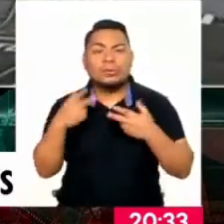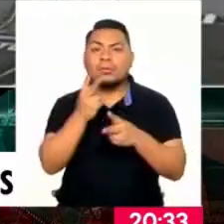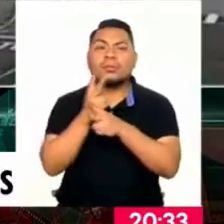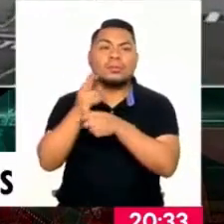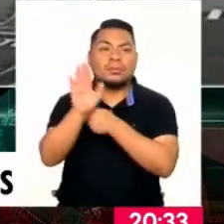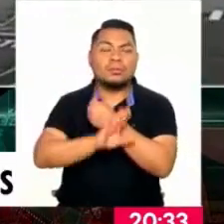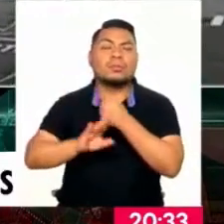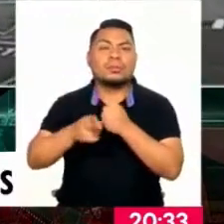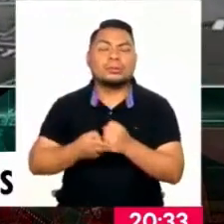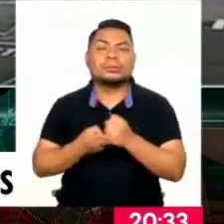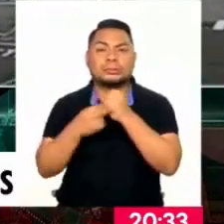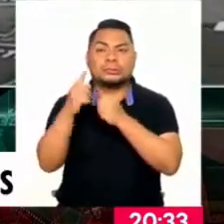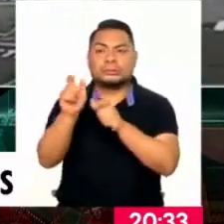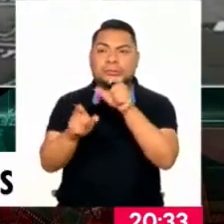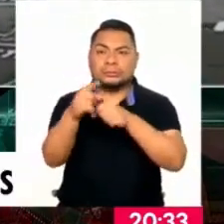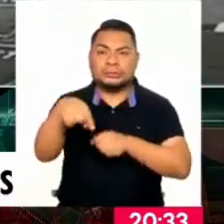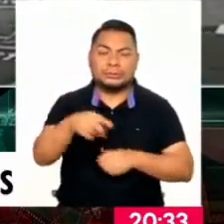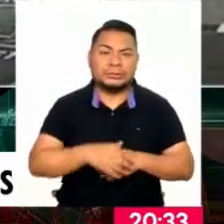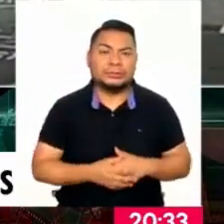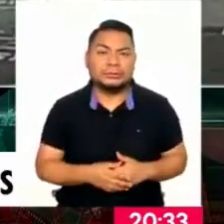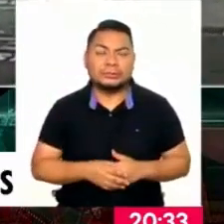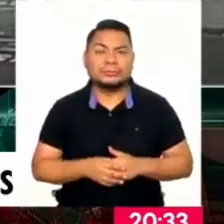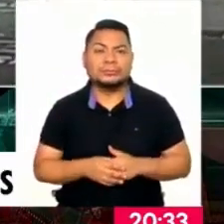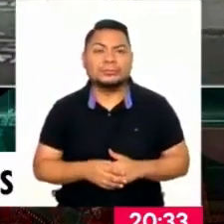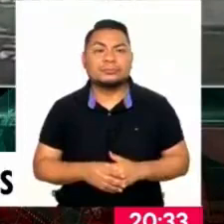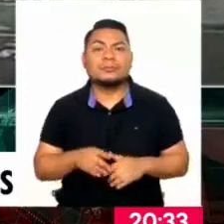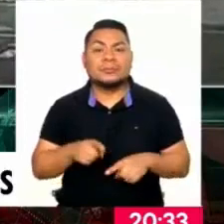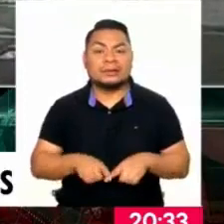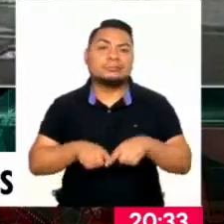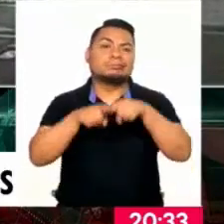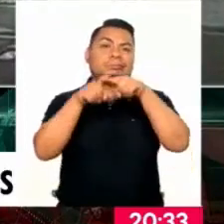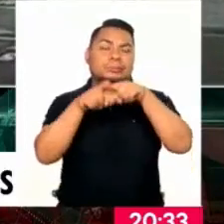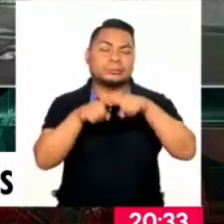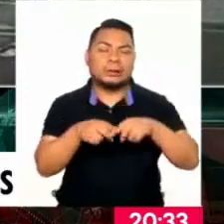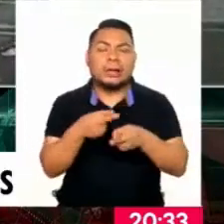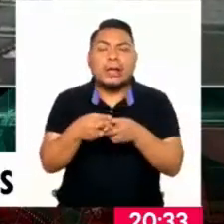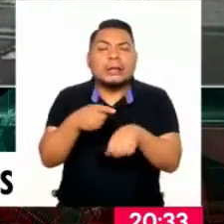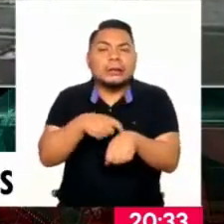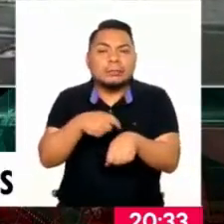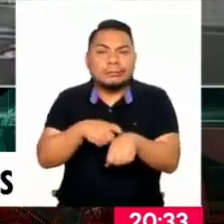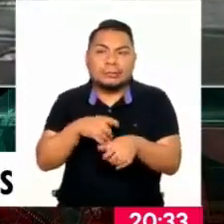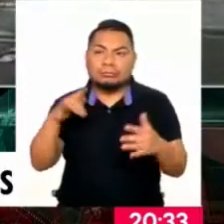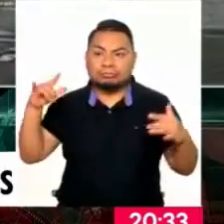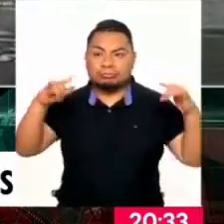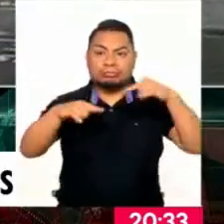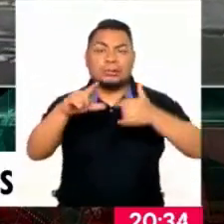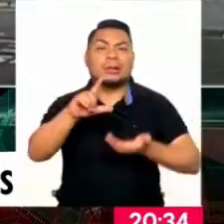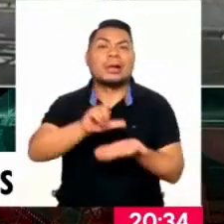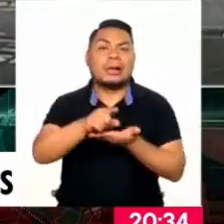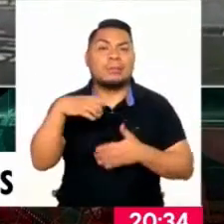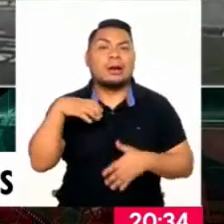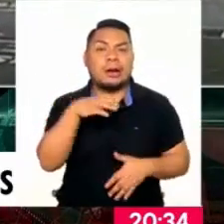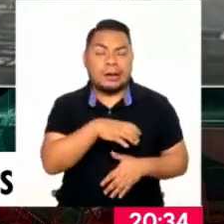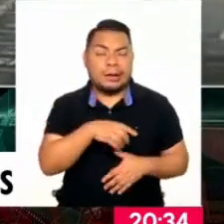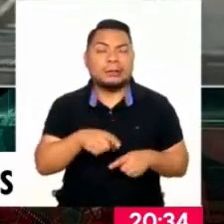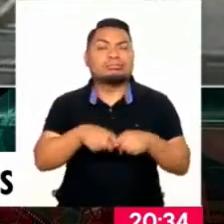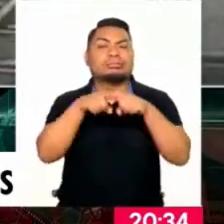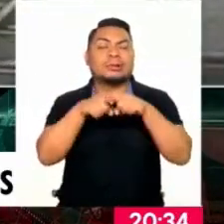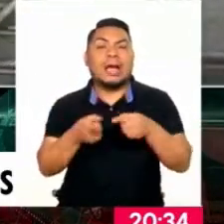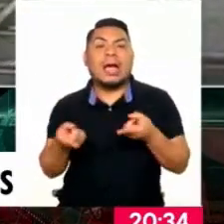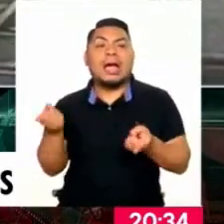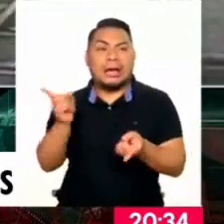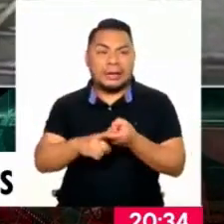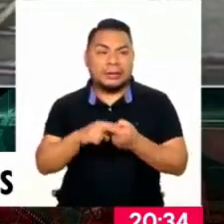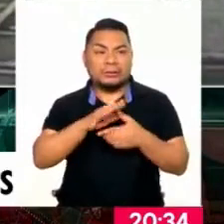resguardar la seguridad de las personas. Se han suspendido temporalmente las operaciones en el aeropuerto Jorge Chávez hasta que se terminen